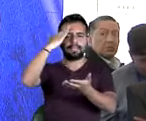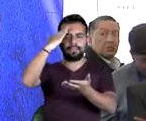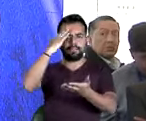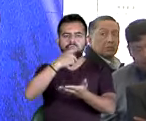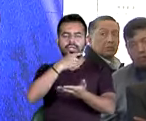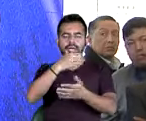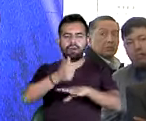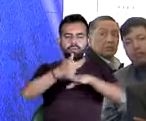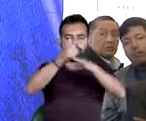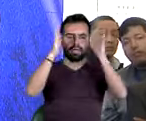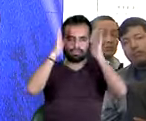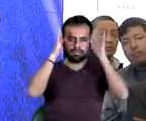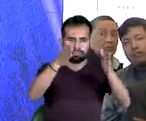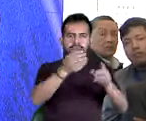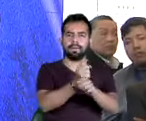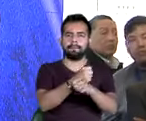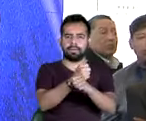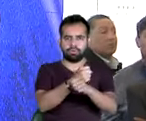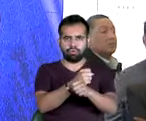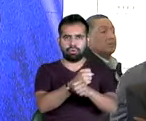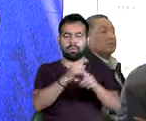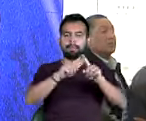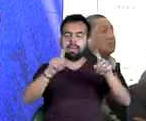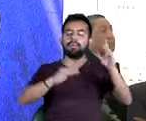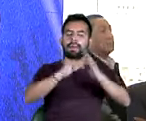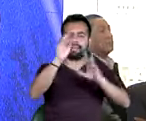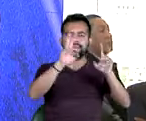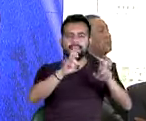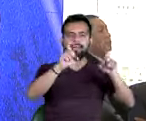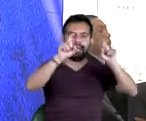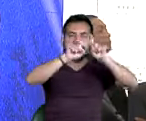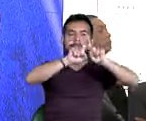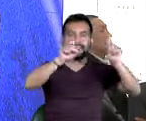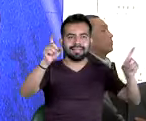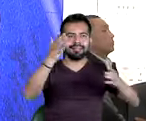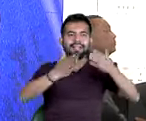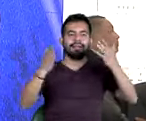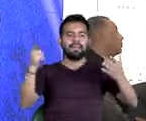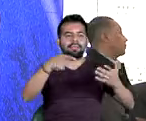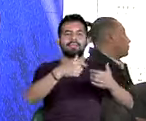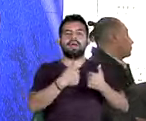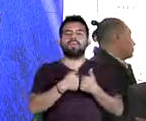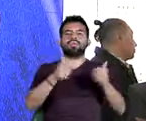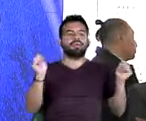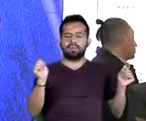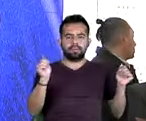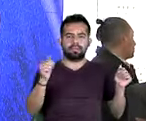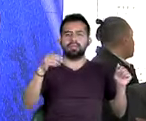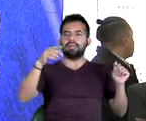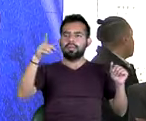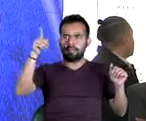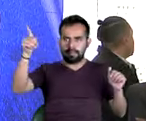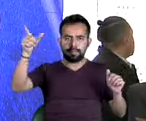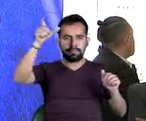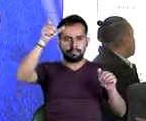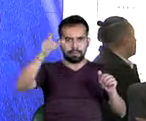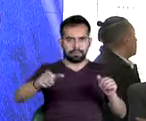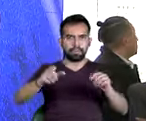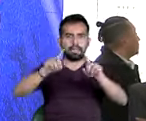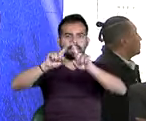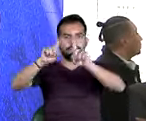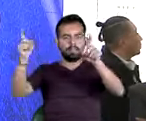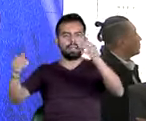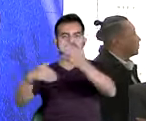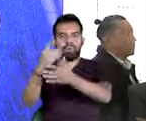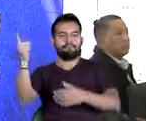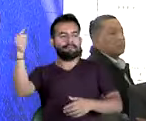completo para que quien venga, sobre todo en empresas, no venga creyendo que viene a una isla autónoma, venga a saber que va a